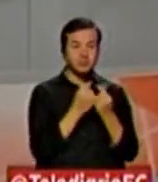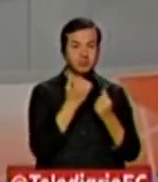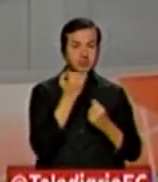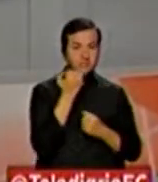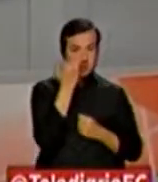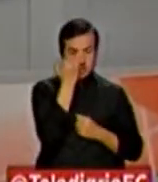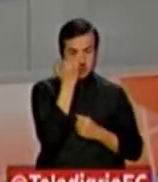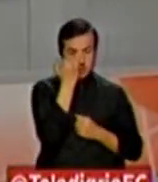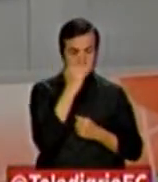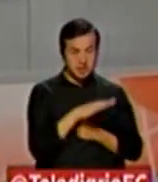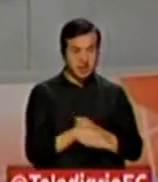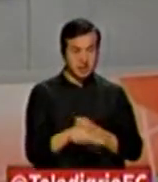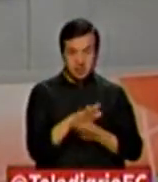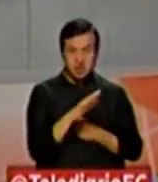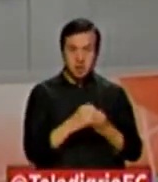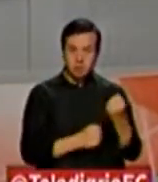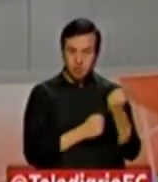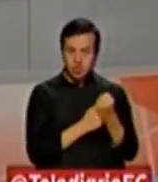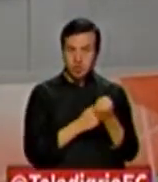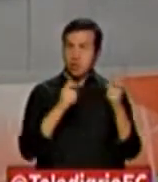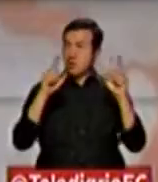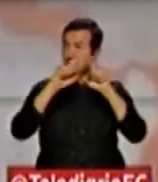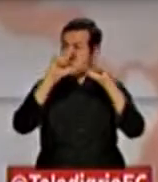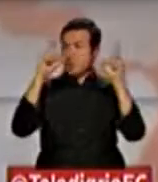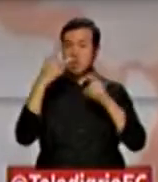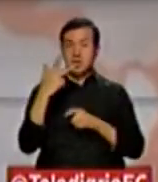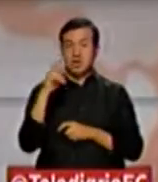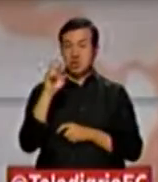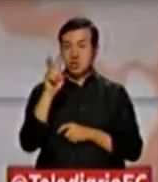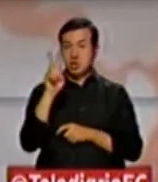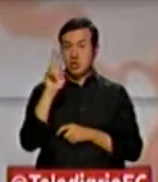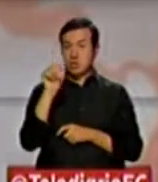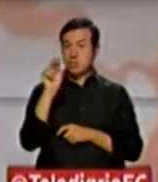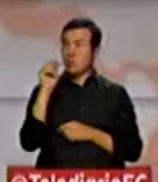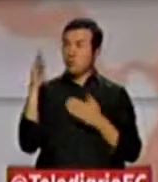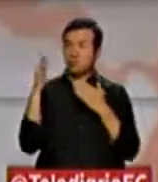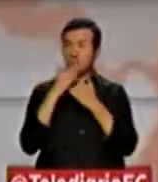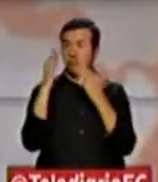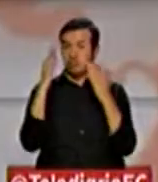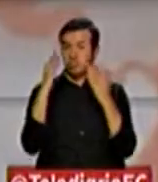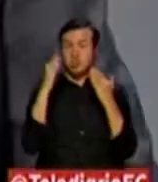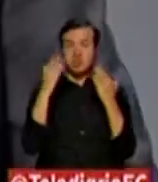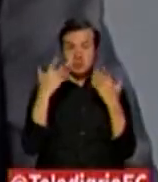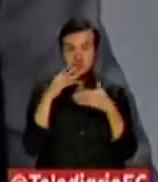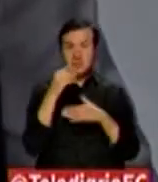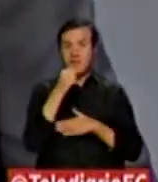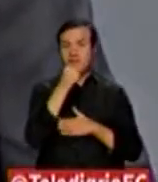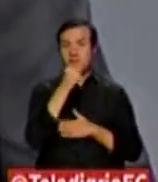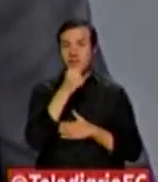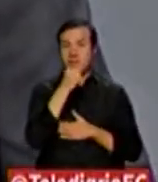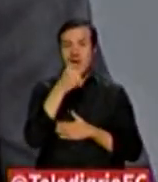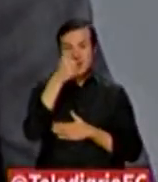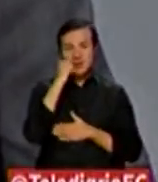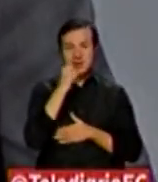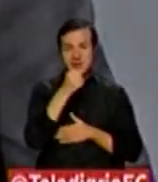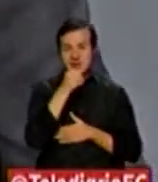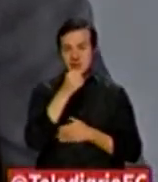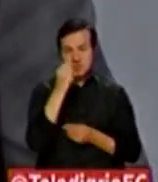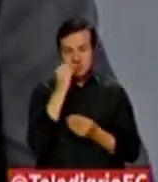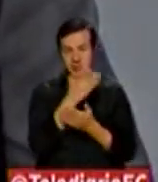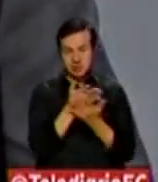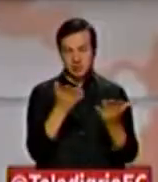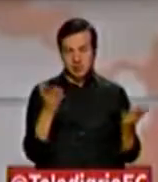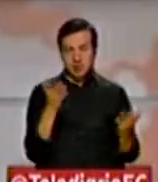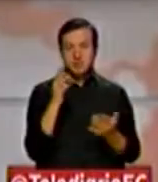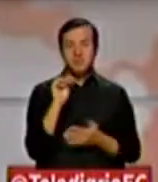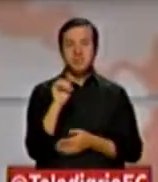lo ratificó este miércoles el secretario de Comunicación Andrés Michelena en entrevista con el programa Primera Impresión de Telediario. Vamos